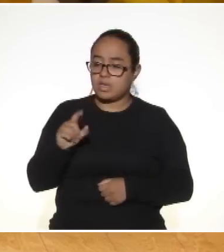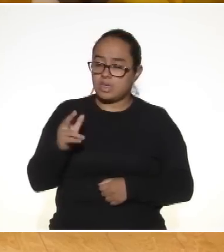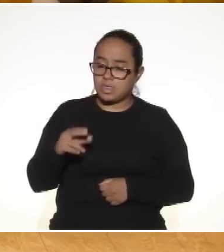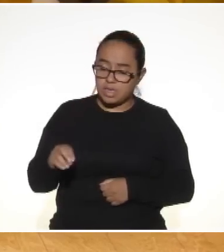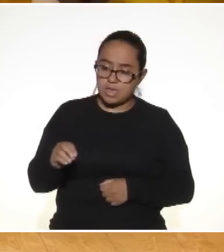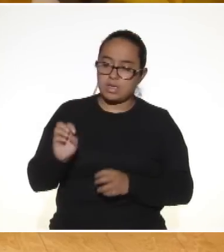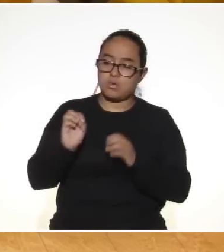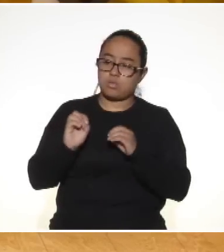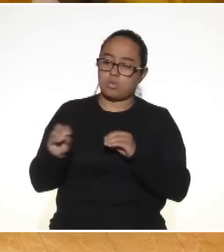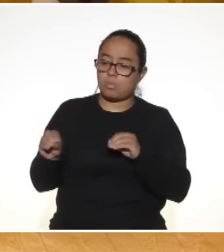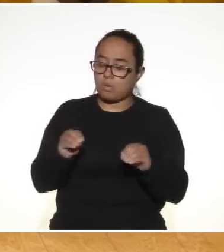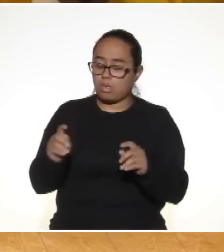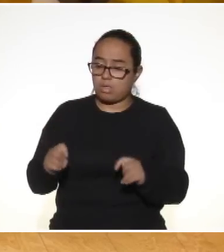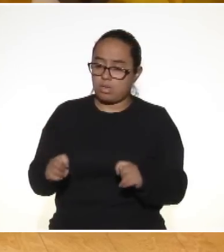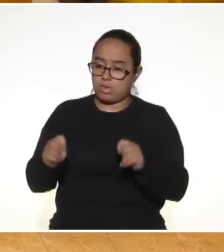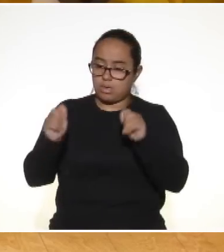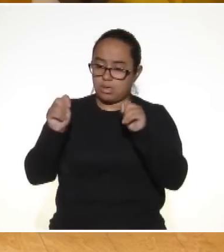la